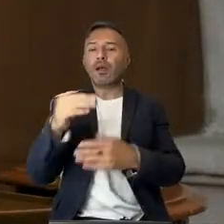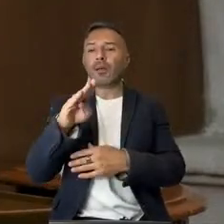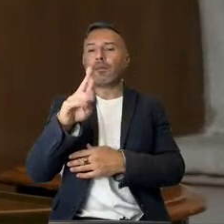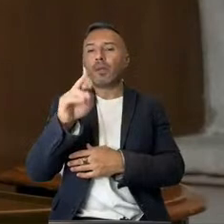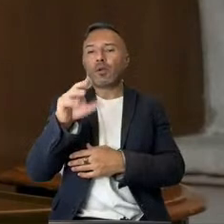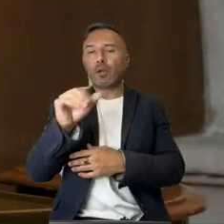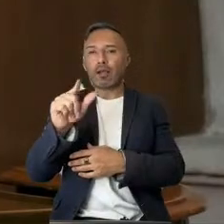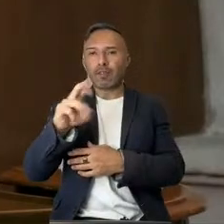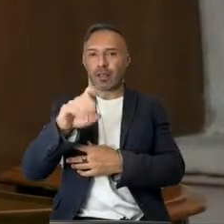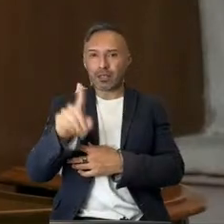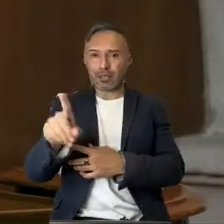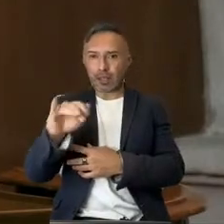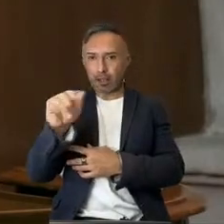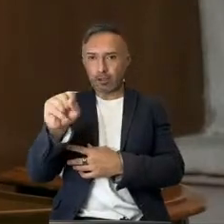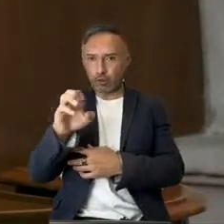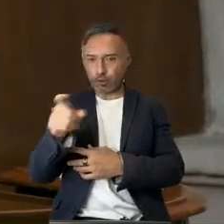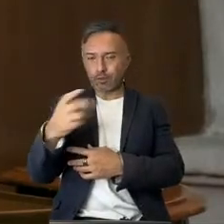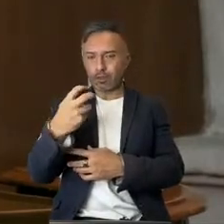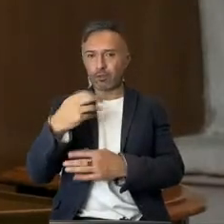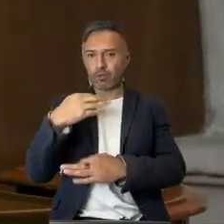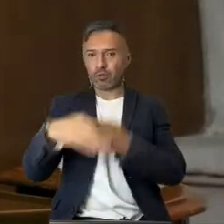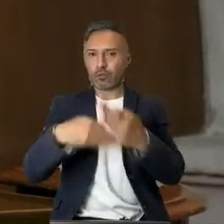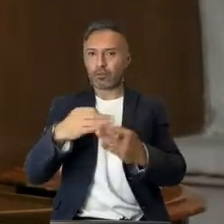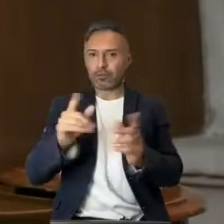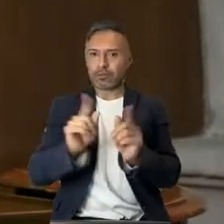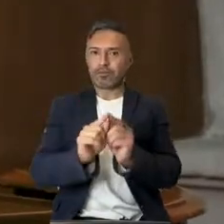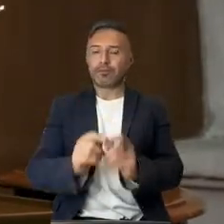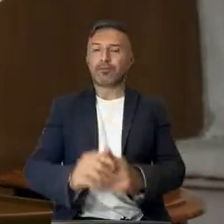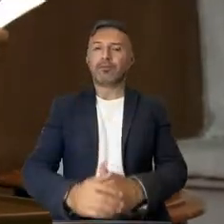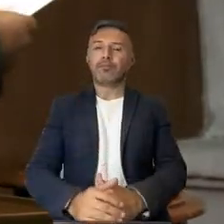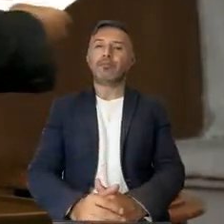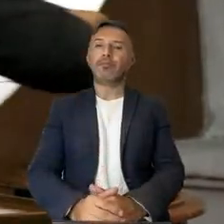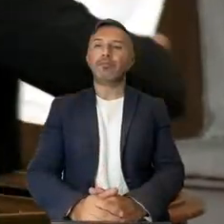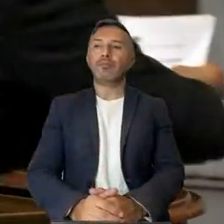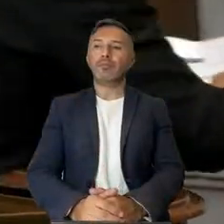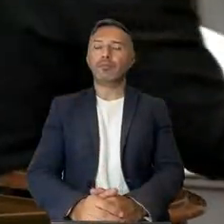Álvarez Jasso. Es cuanto.